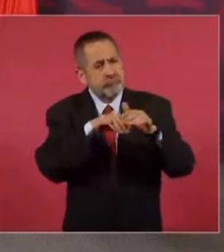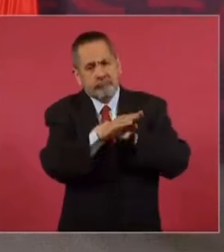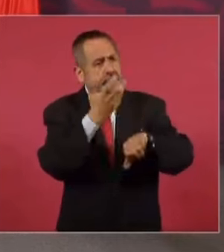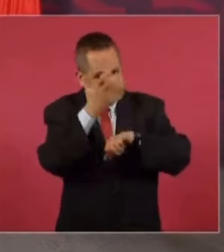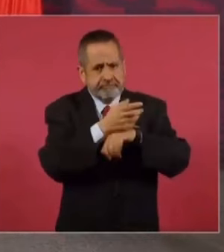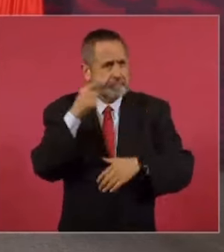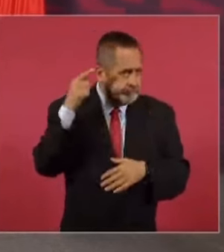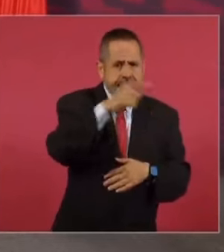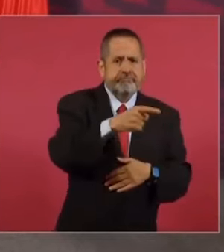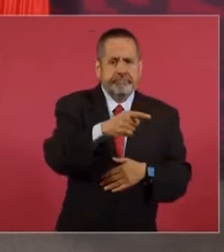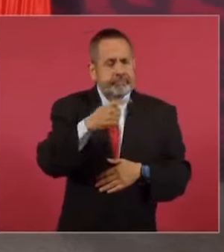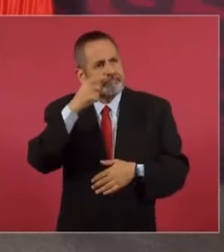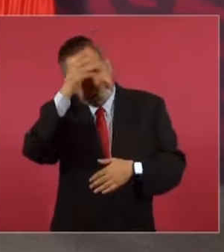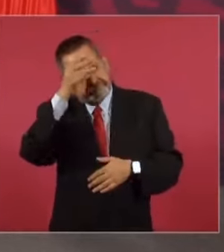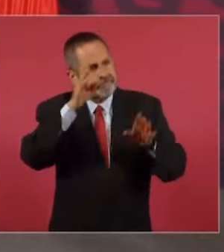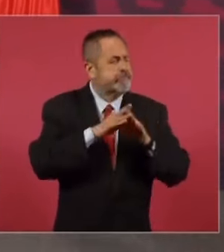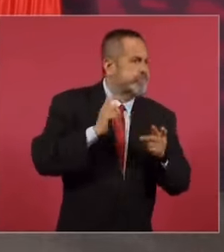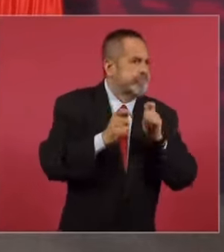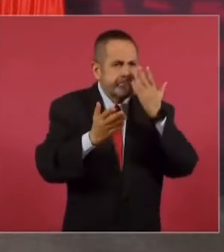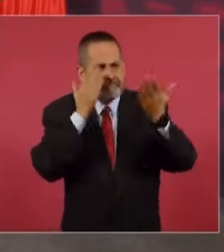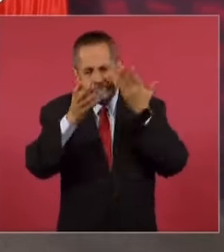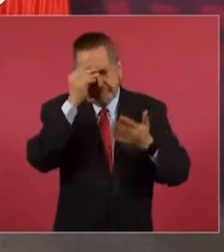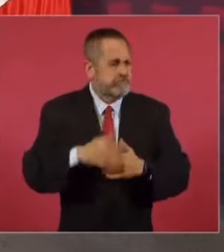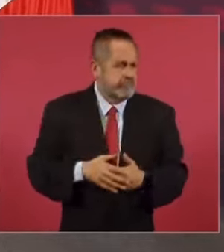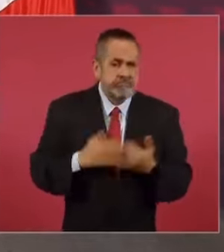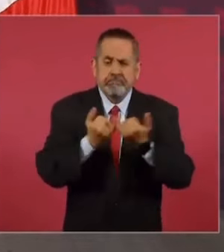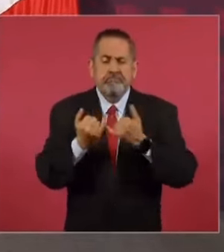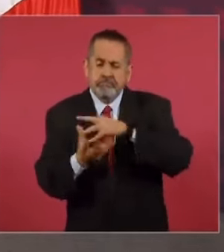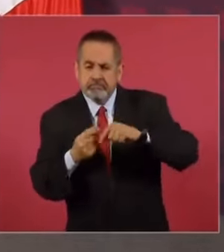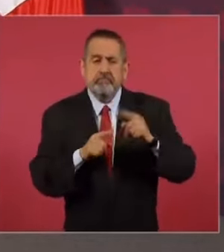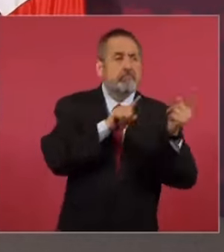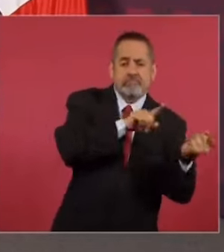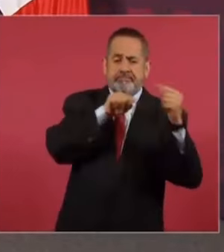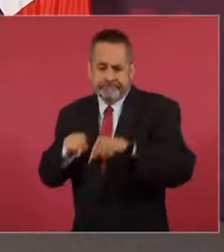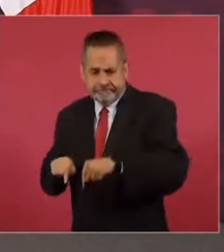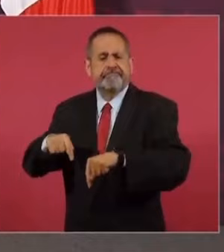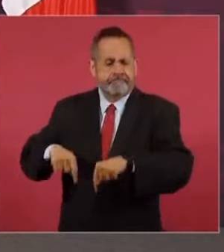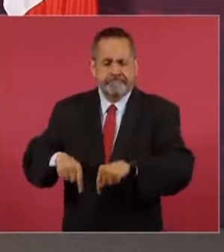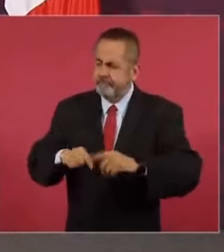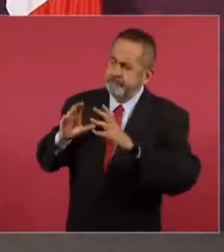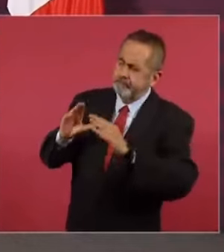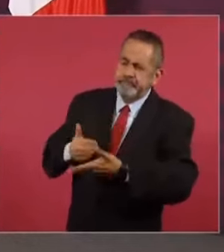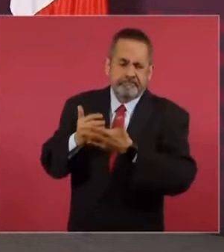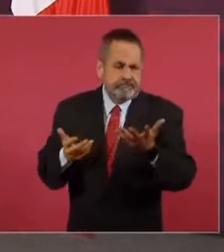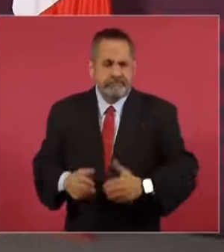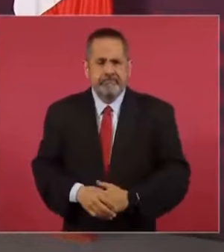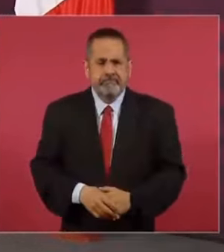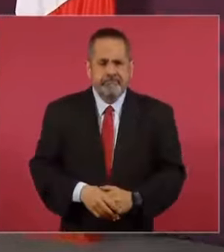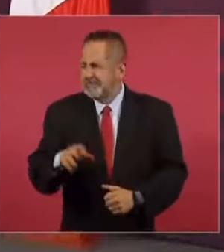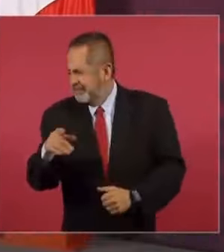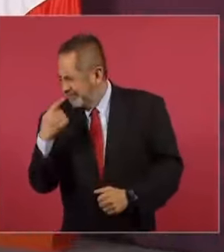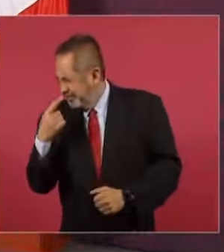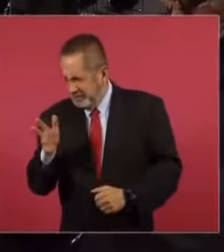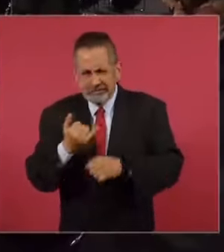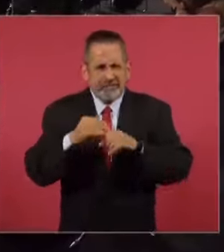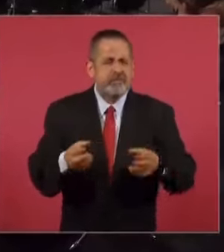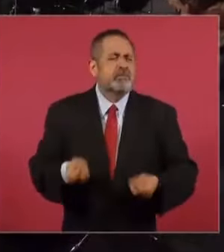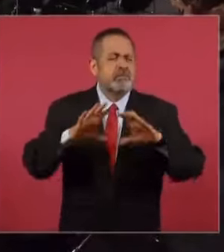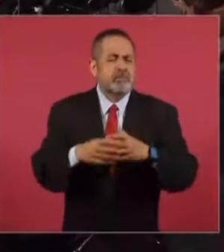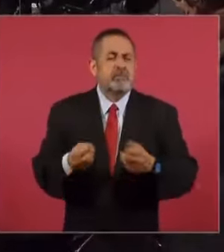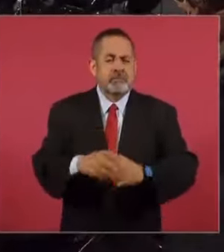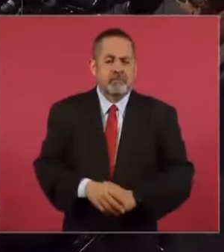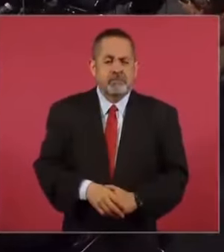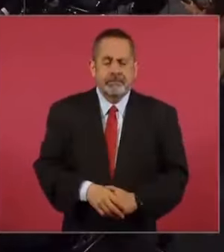Unidos a actualizarse, y vienen oficiales estadounidenses. No sé si se informó, ¿de cuántos